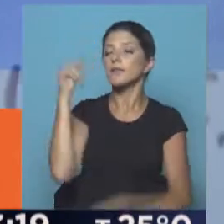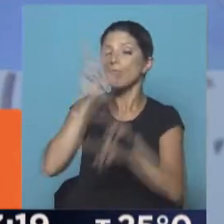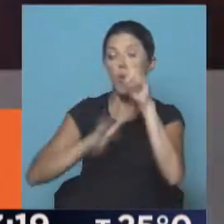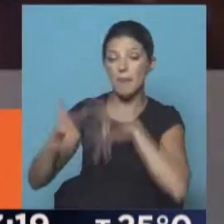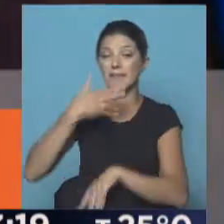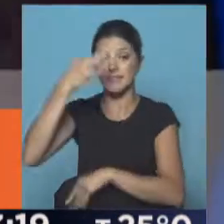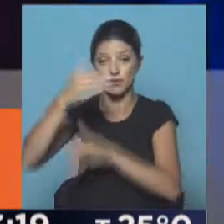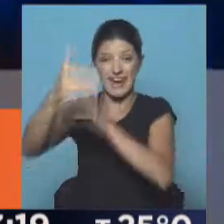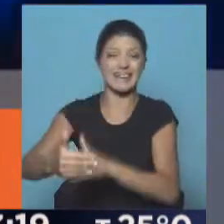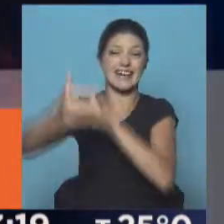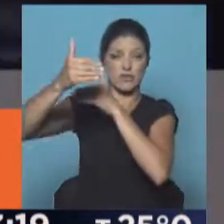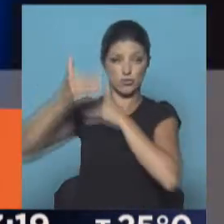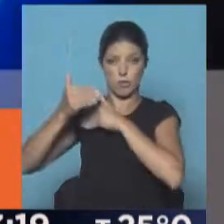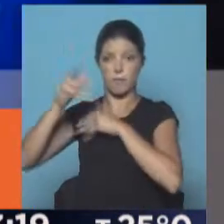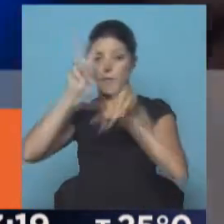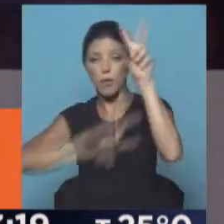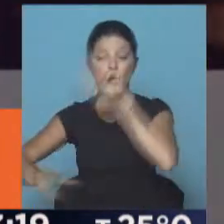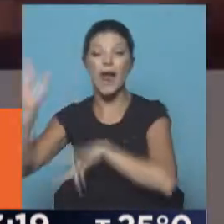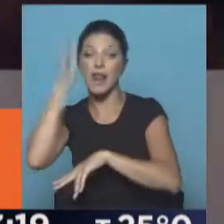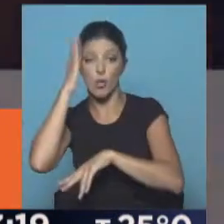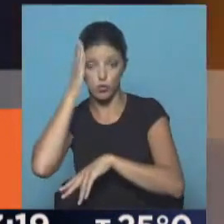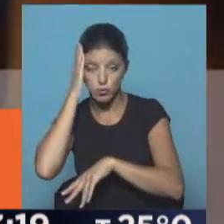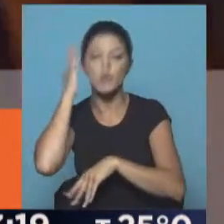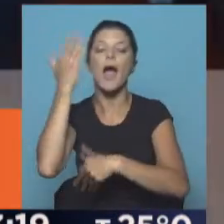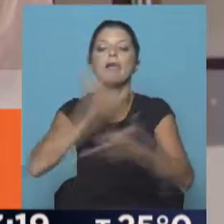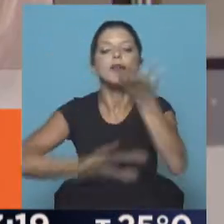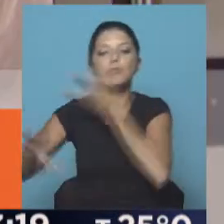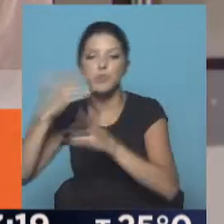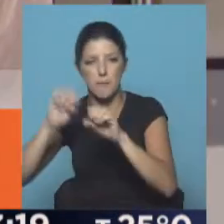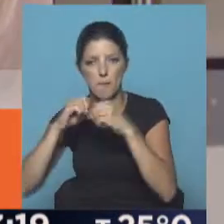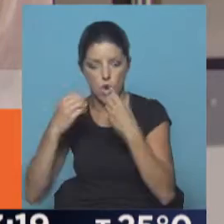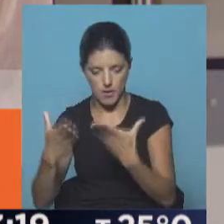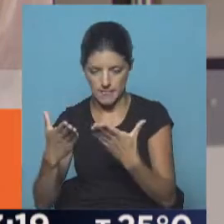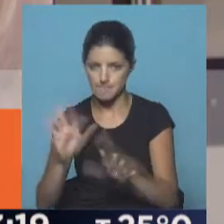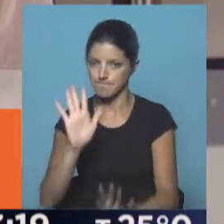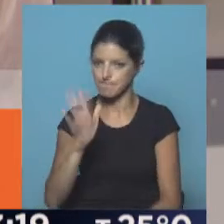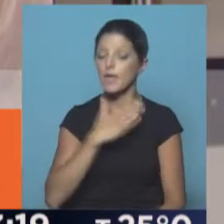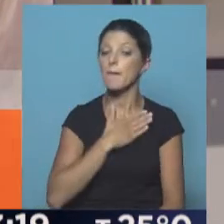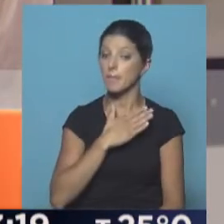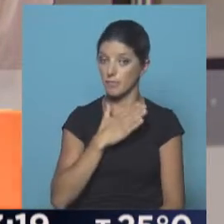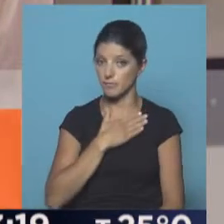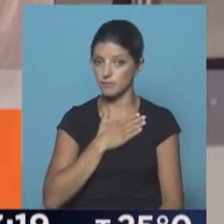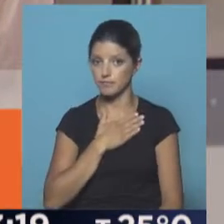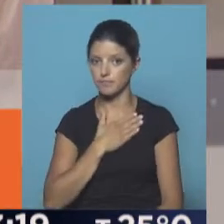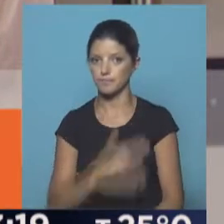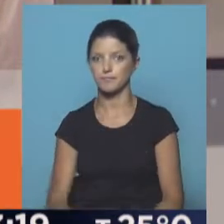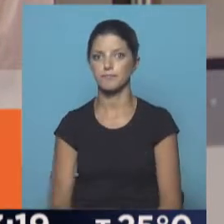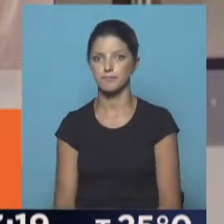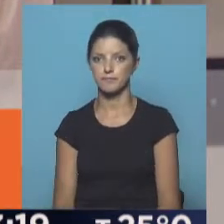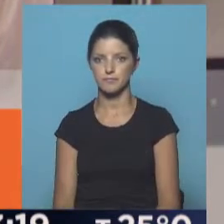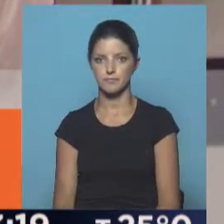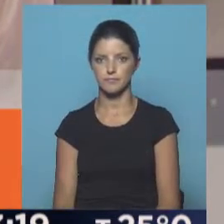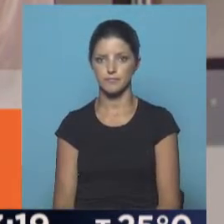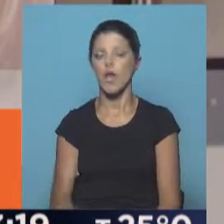que hagan más amigable el espacio público. Yo creo que el problema aquí trasciende